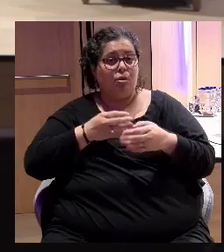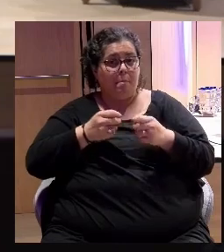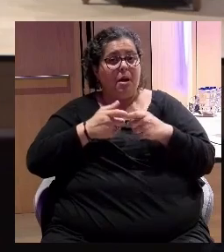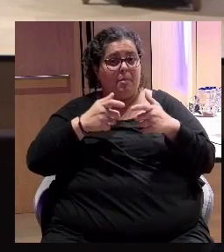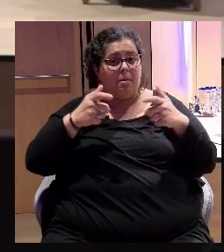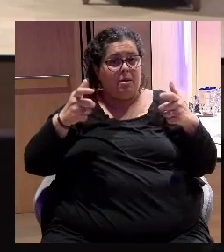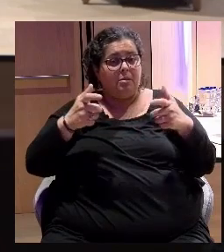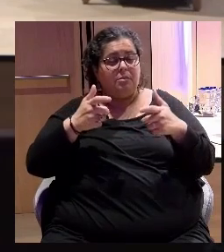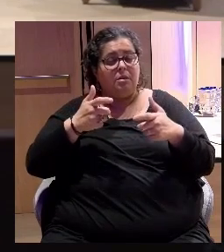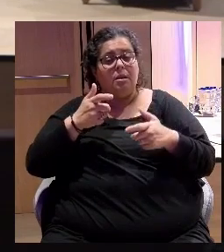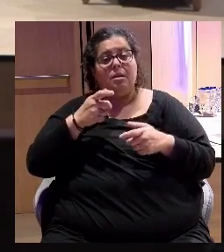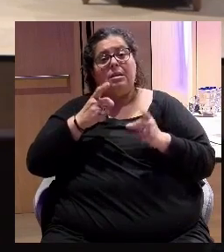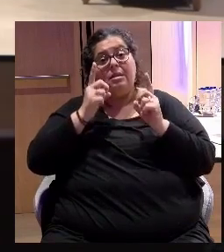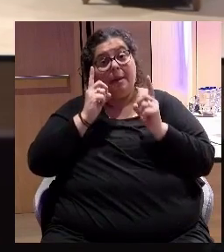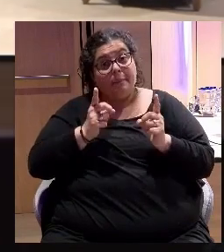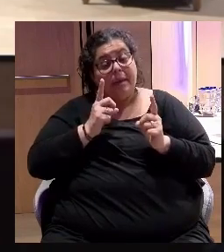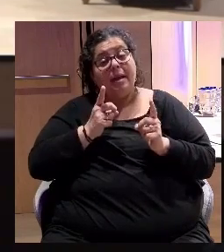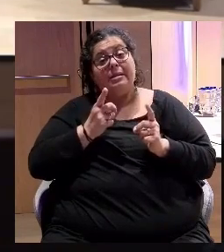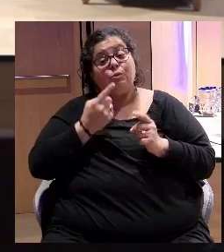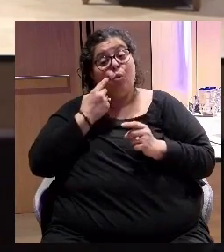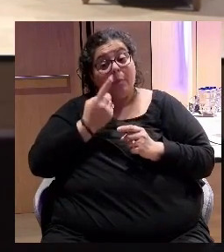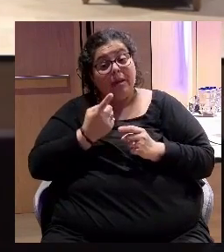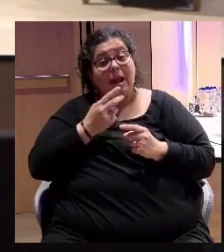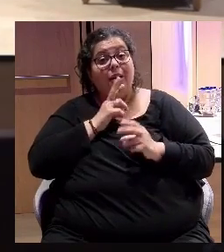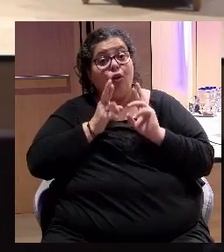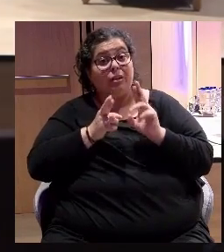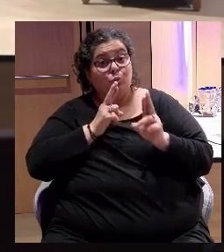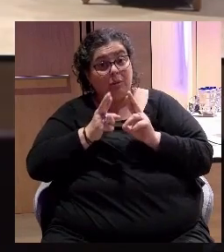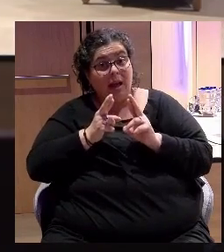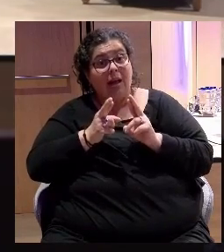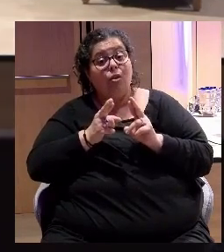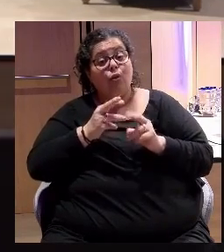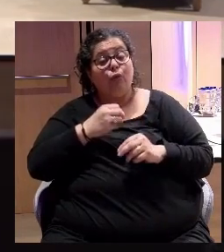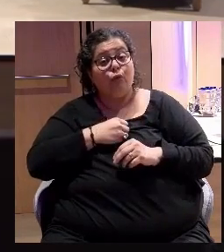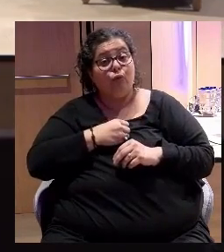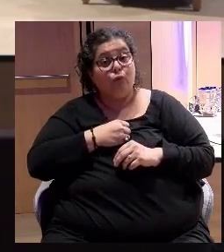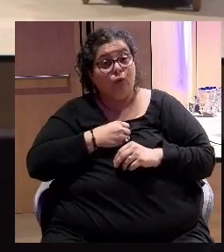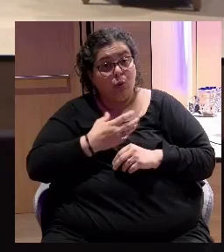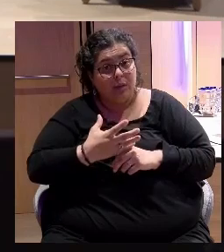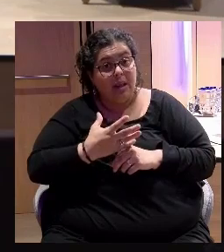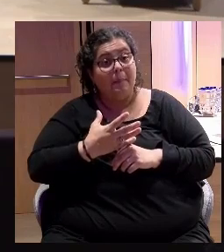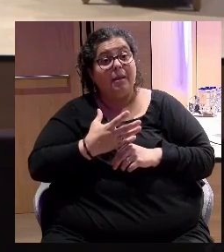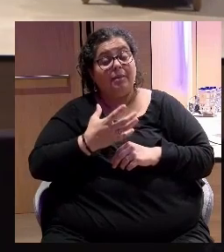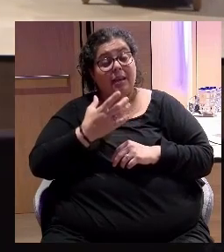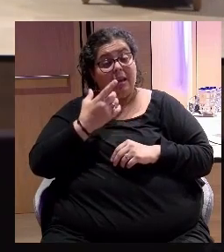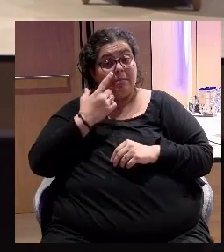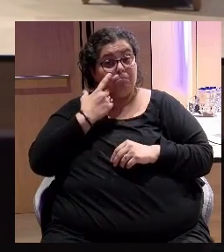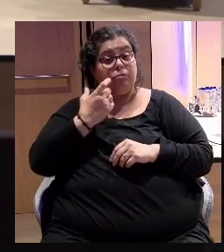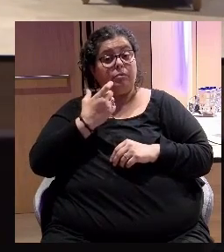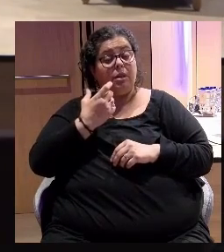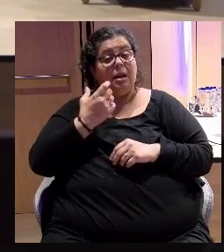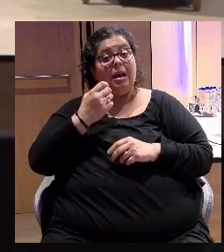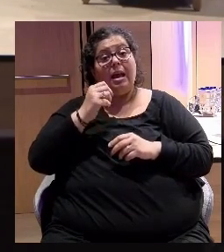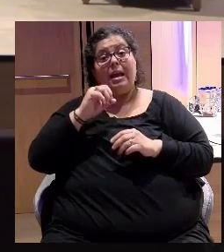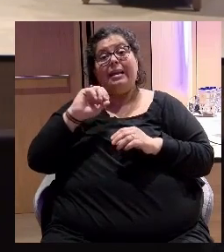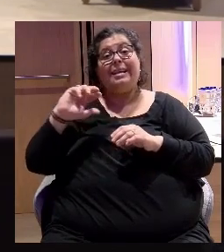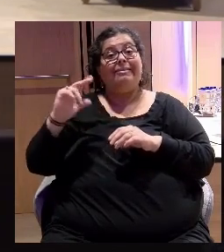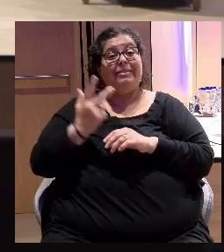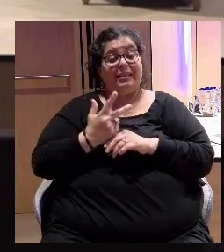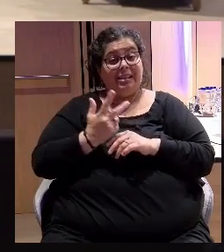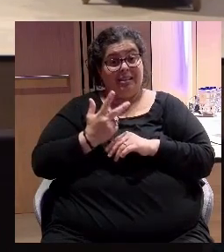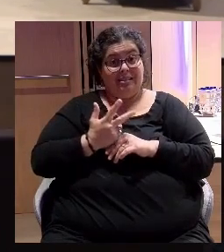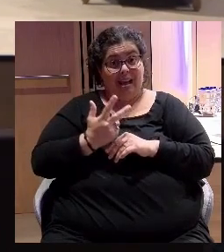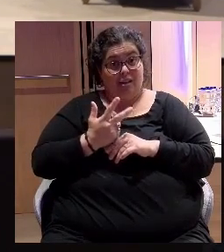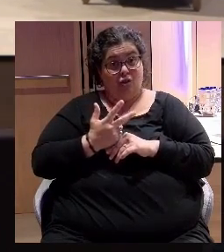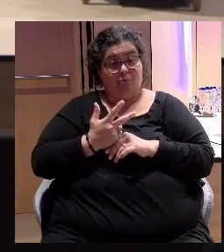significativo, y si además uno analiza los resultados, voluntariamente, digamos, está bastante tercerizado en cumplimiento